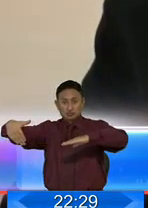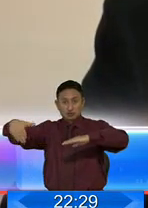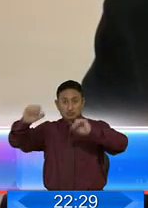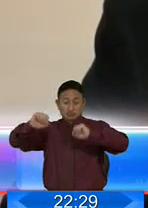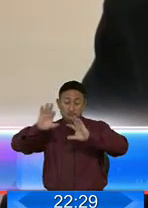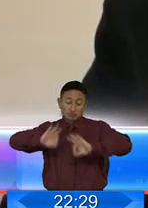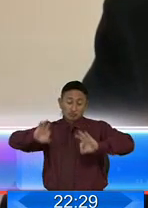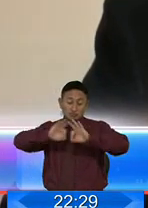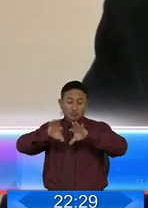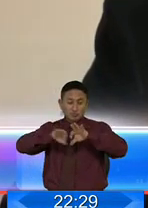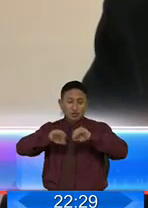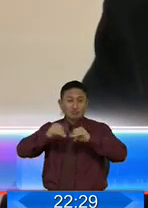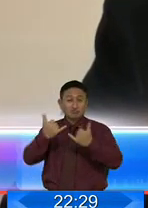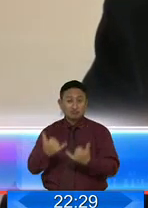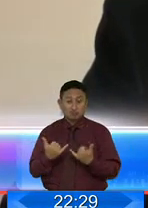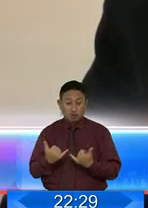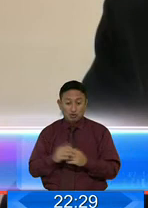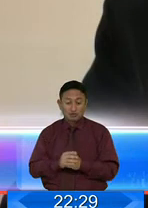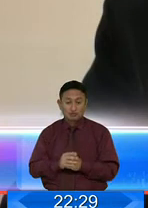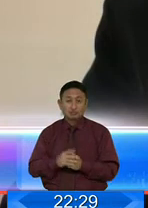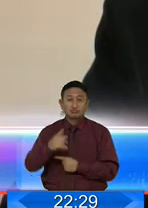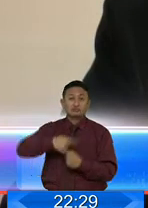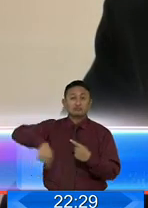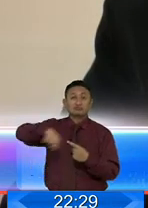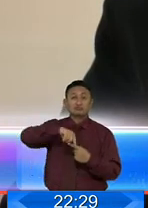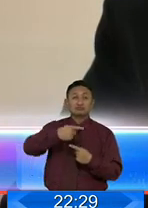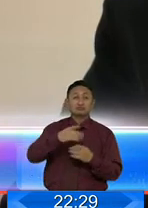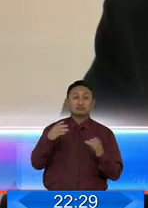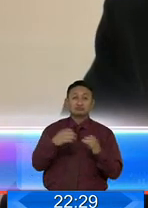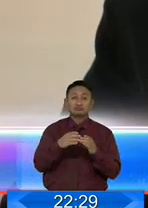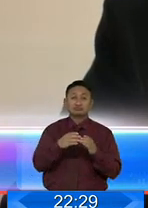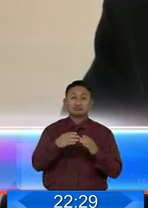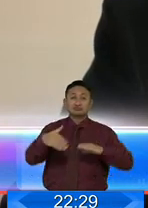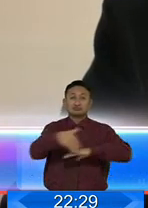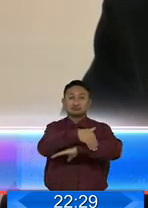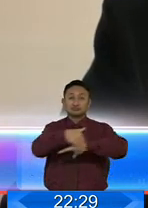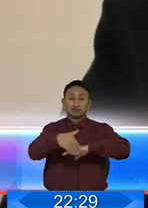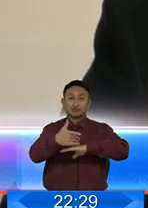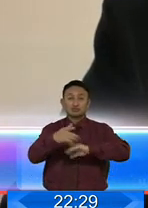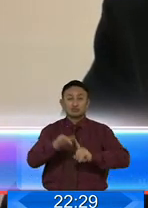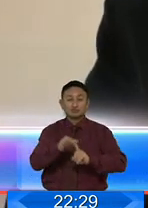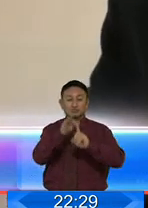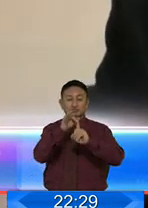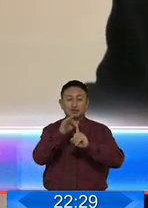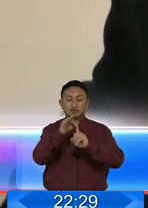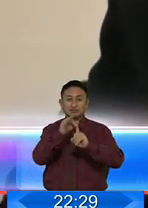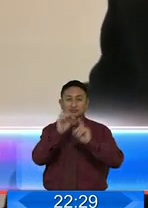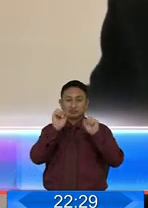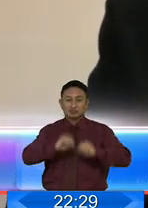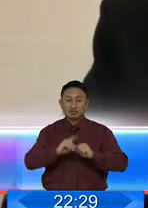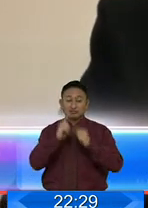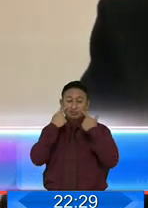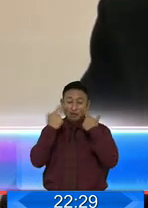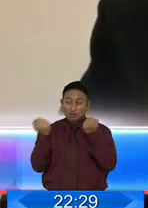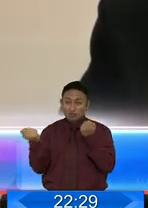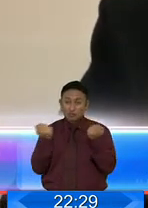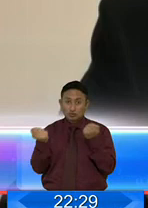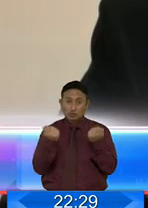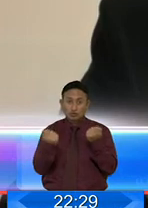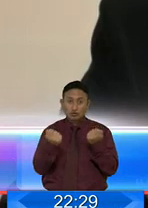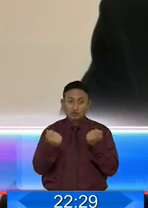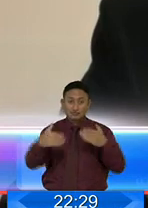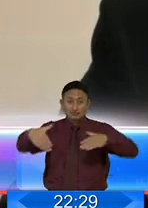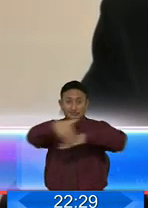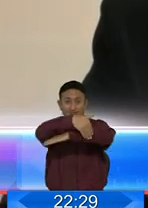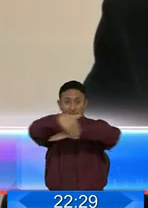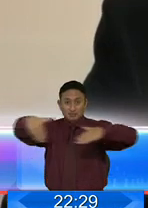cabe indicar que actualmente regresó la unidad de contingencia fronteriza, que es una unidad especializada para el control de